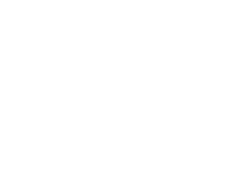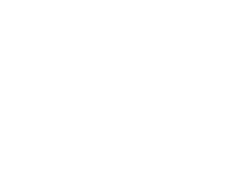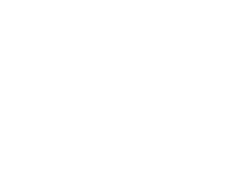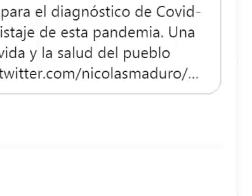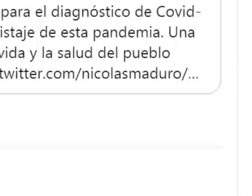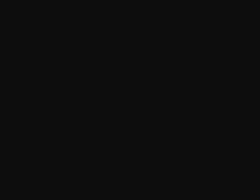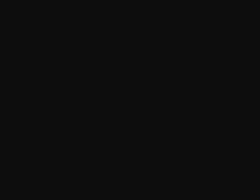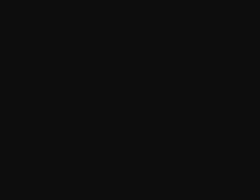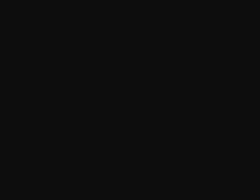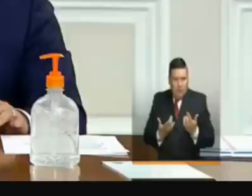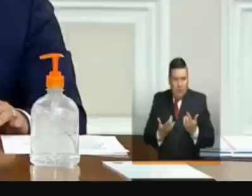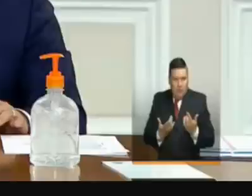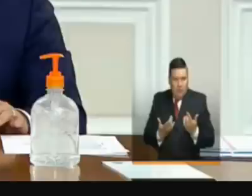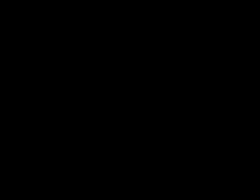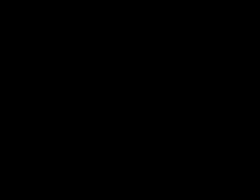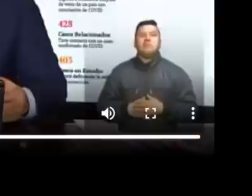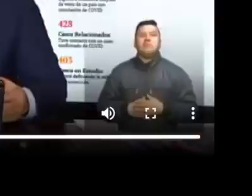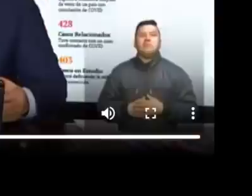hace pocos días,